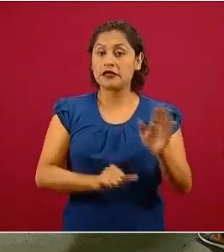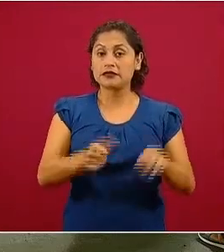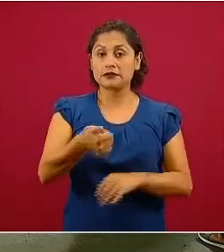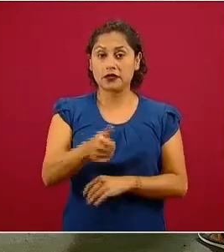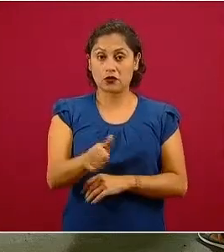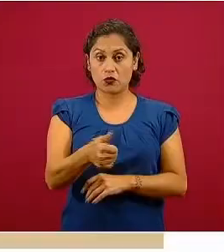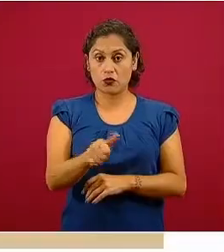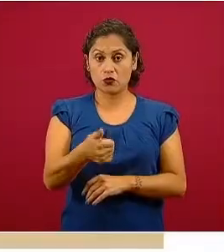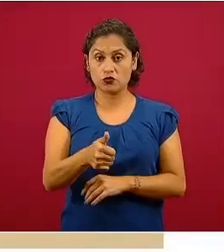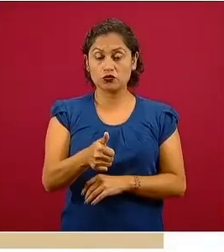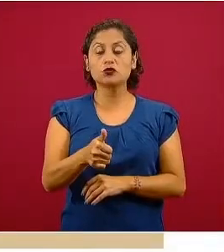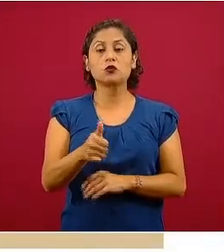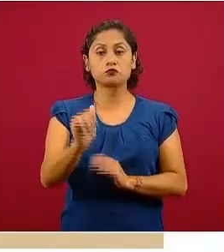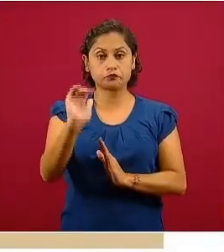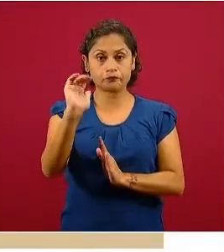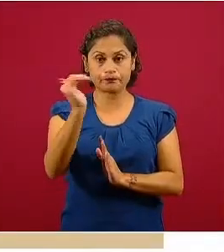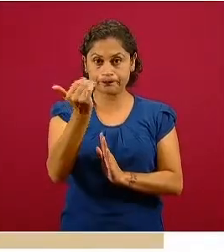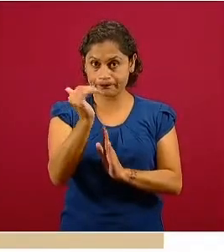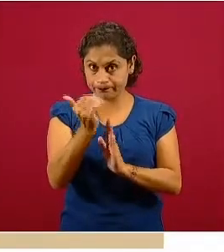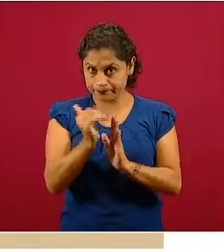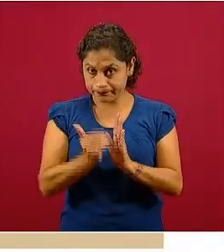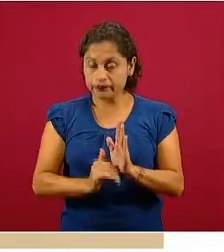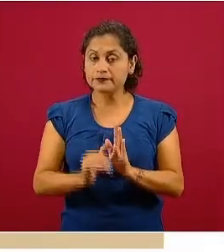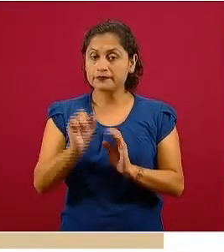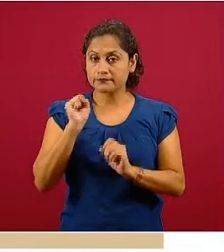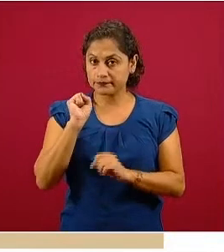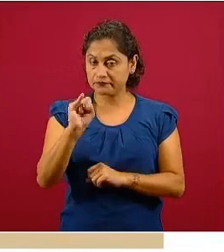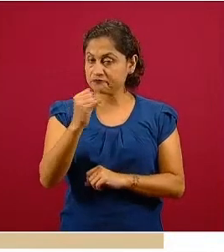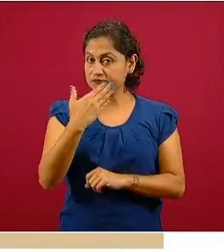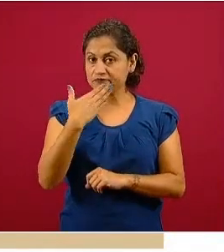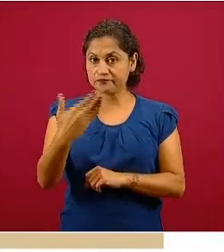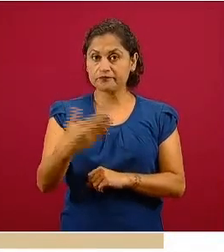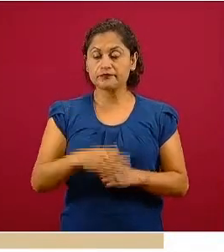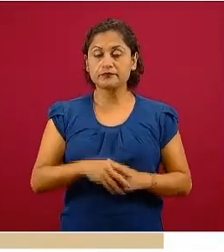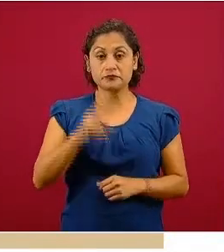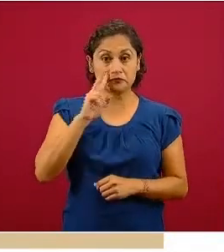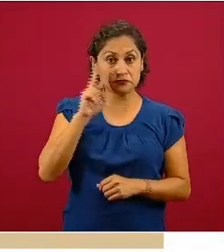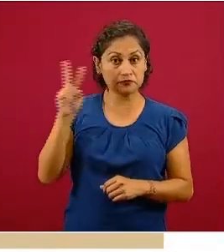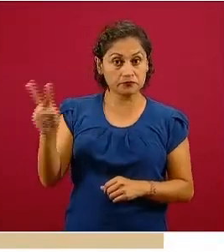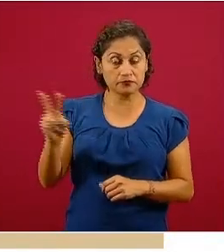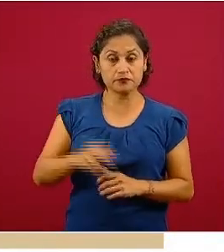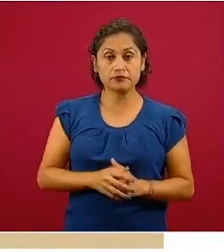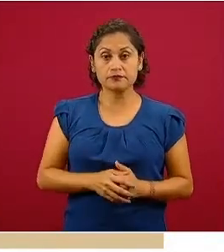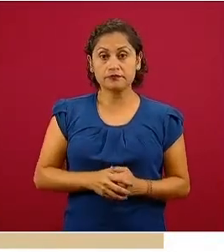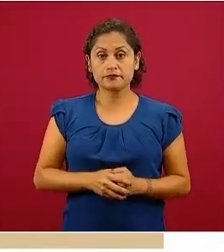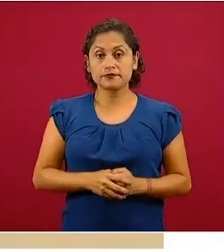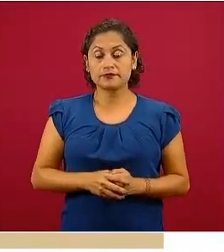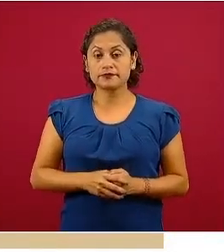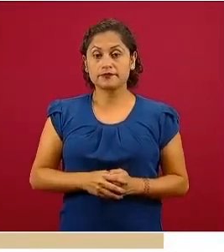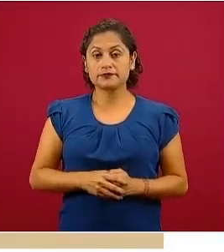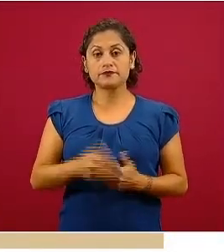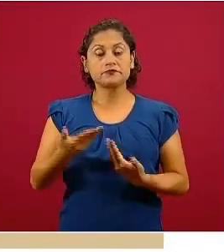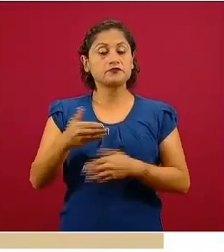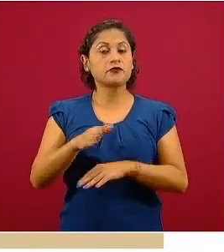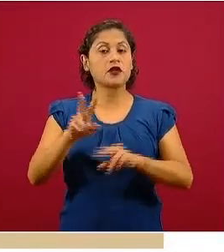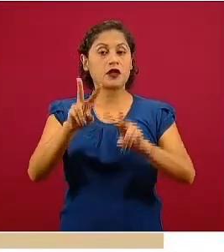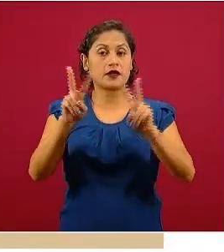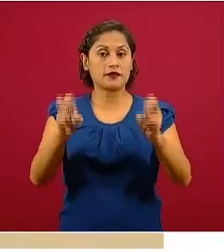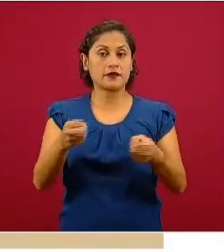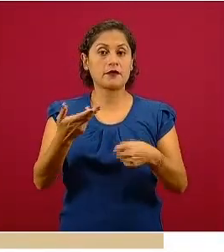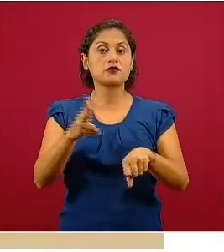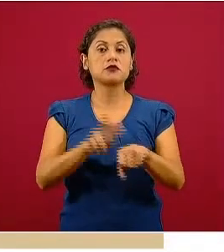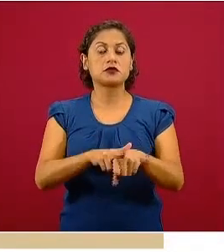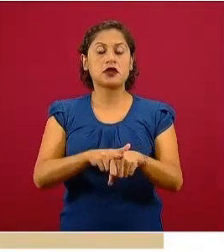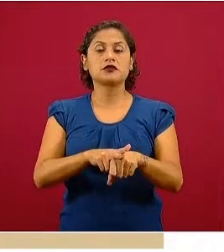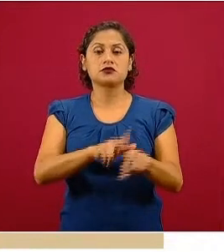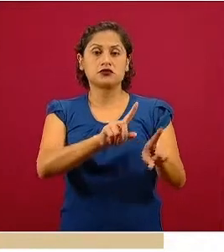caída bastante importante, con una tendencia bastante hacia abajo de la hospitalización en ambos grupos